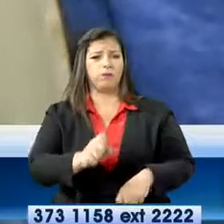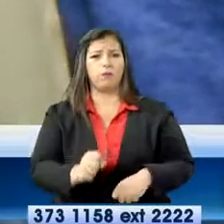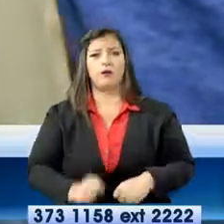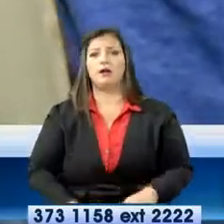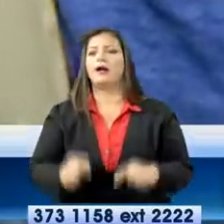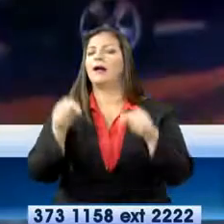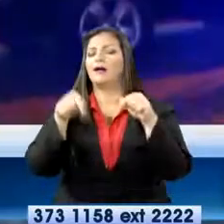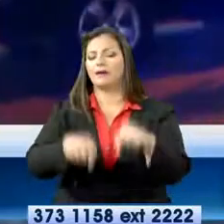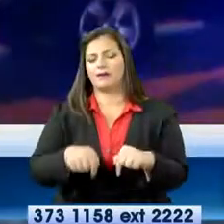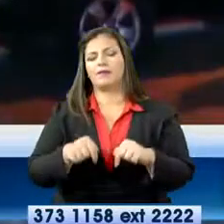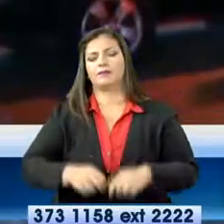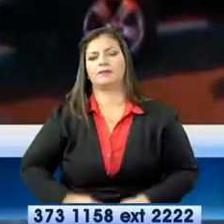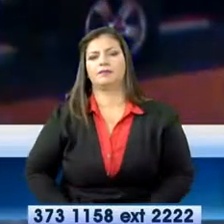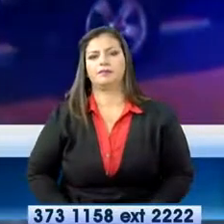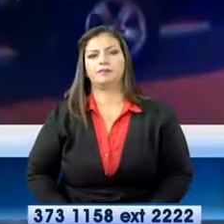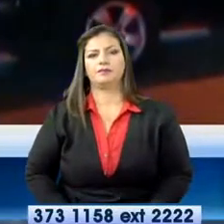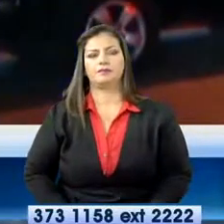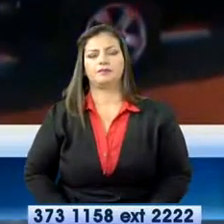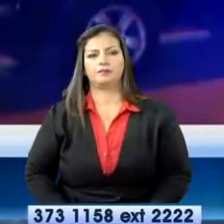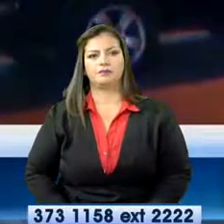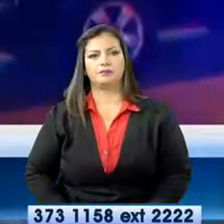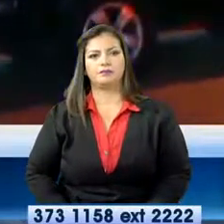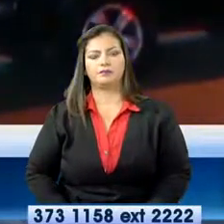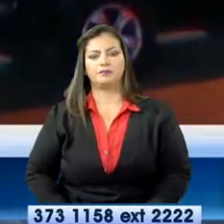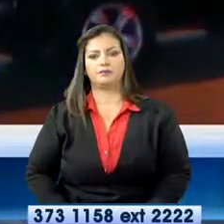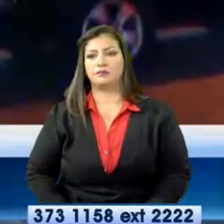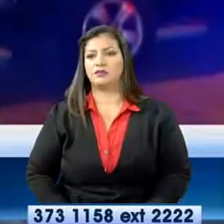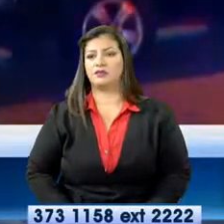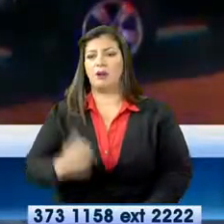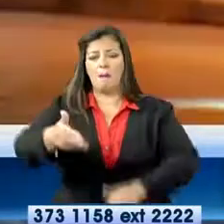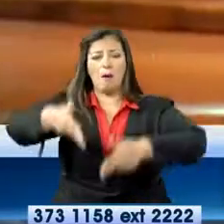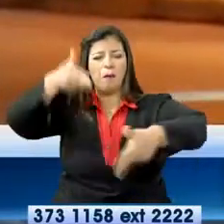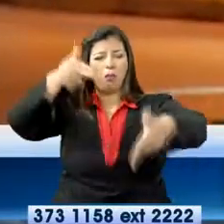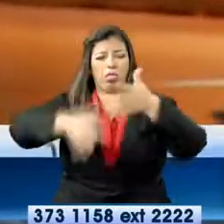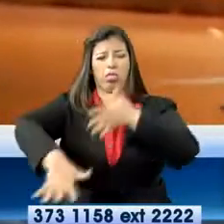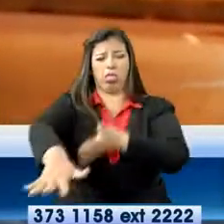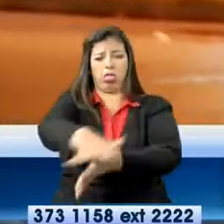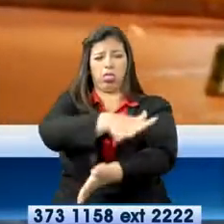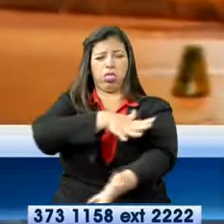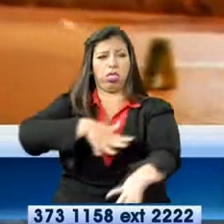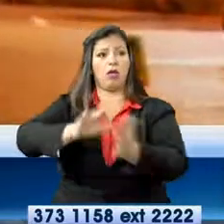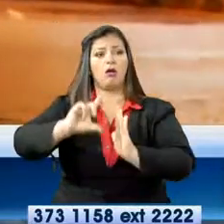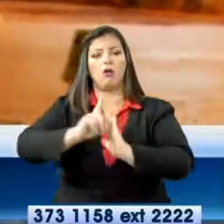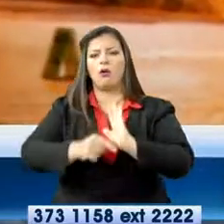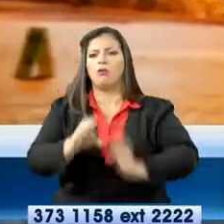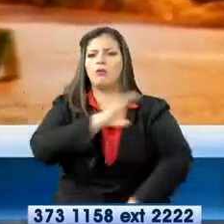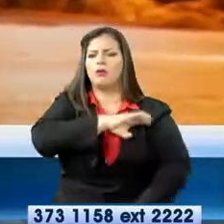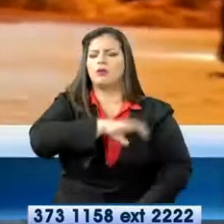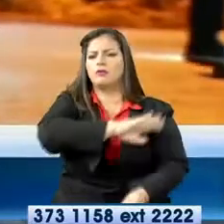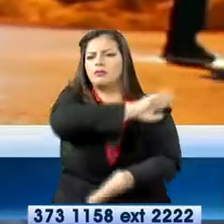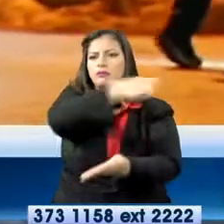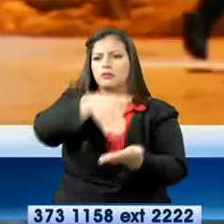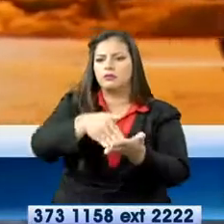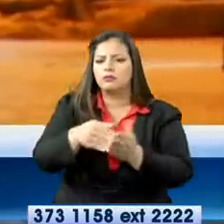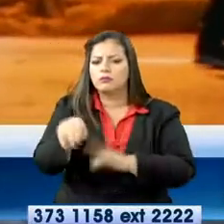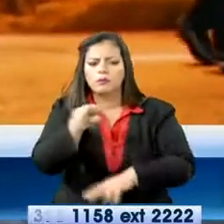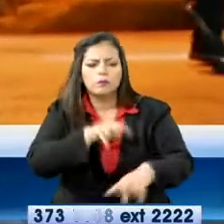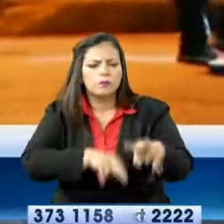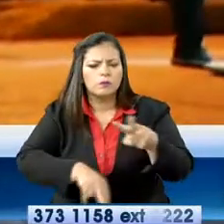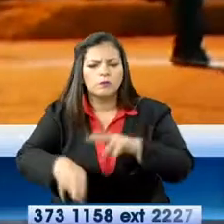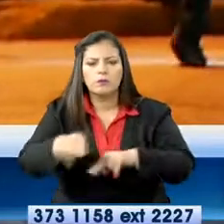zona aquí es botada. Luego del alboroto, la policía acordonó el perímetro para levantar los indicios y